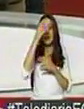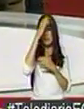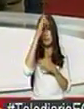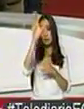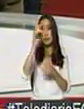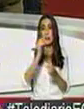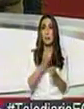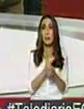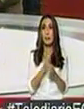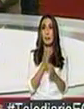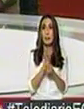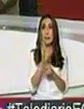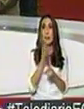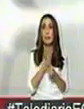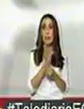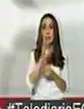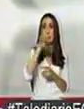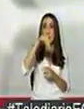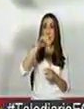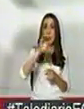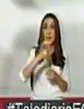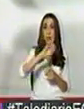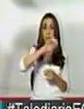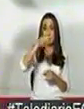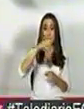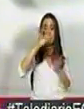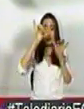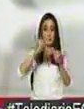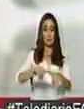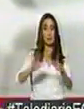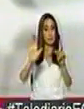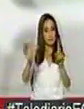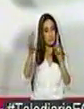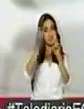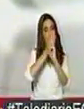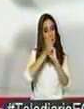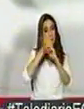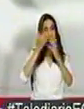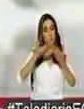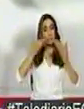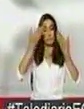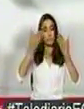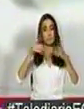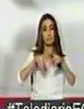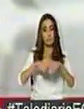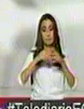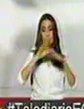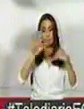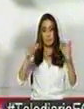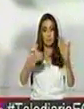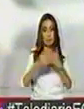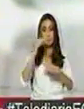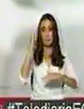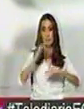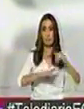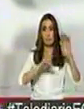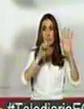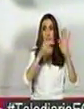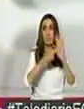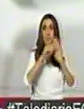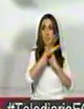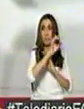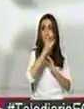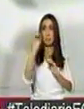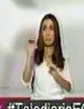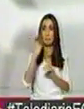el Cantón Mejía finalmente se logre llevar a cabo y se pueda beneficiar a más de 6.500 personas. En